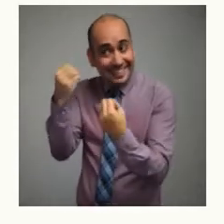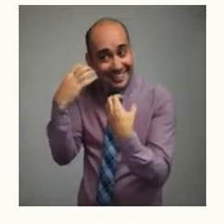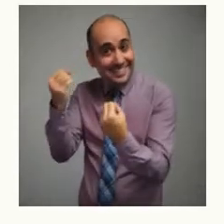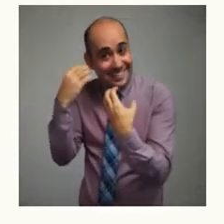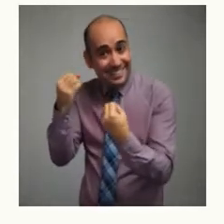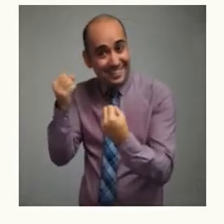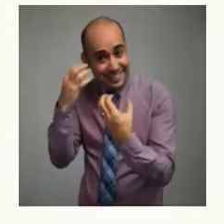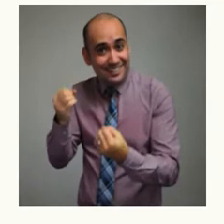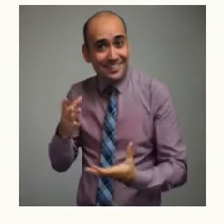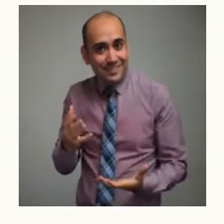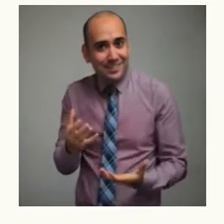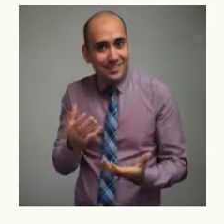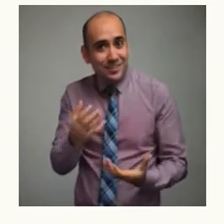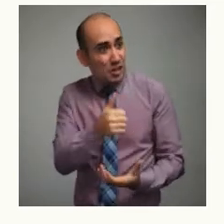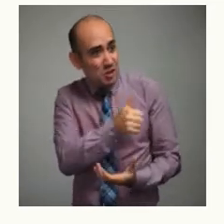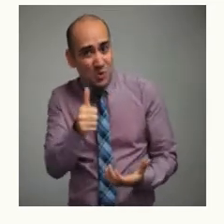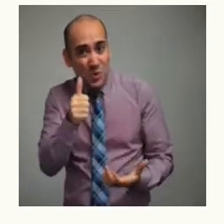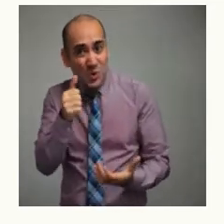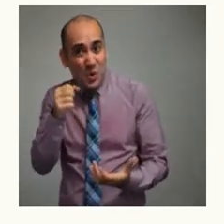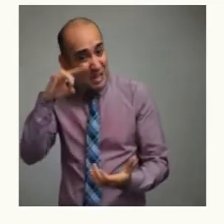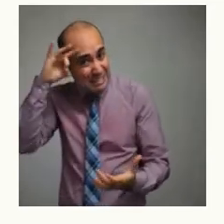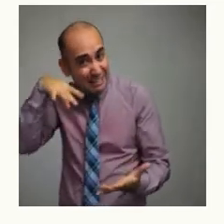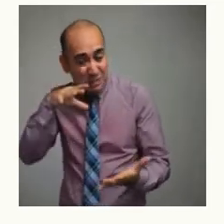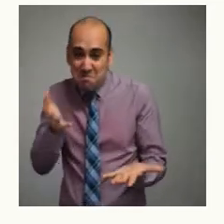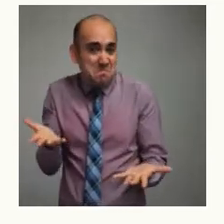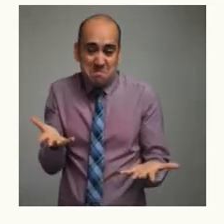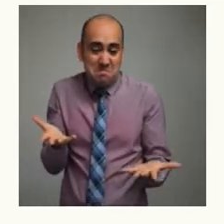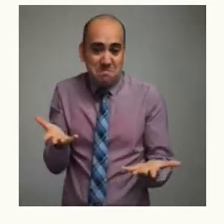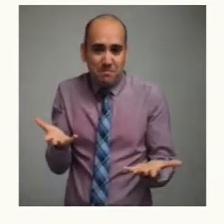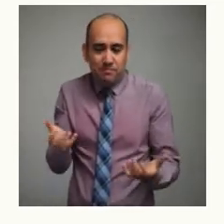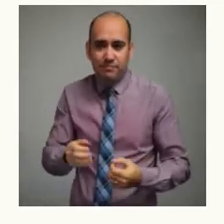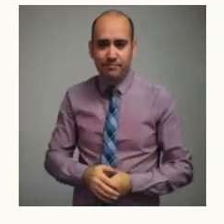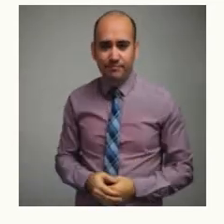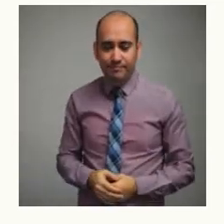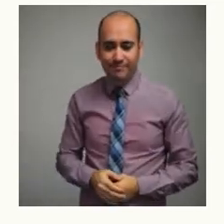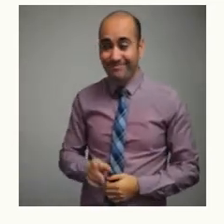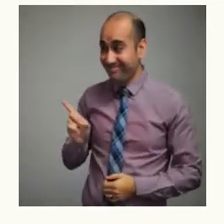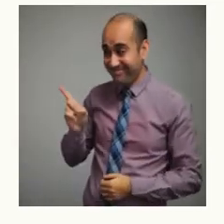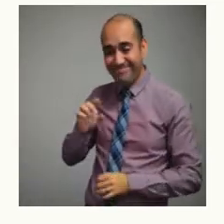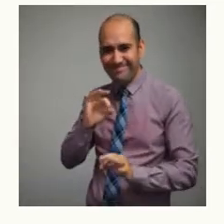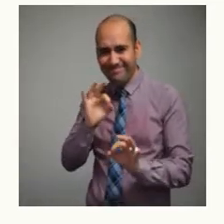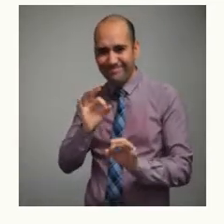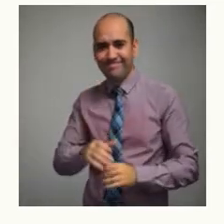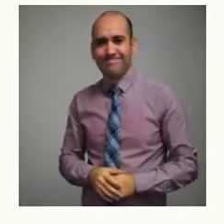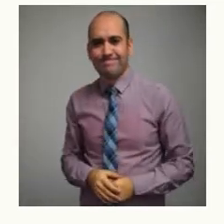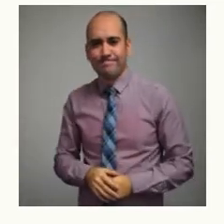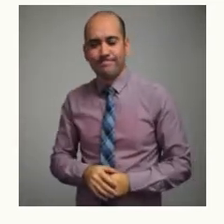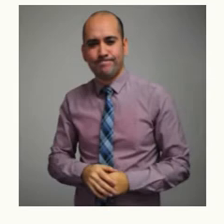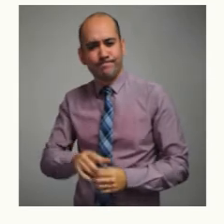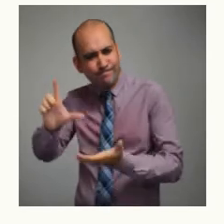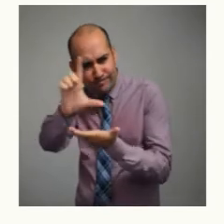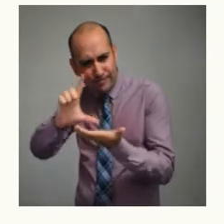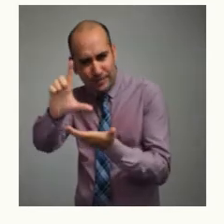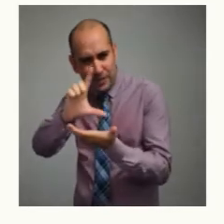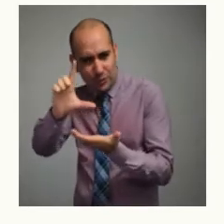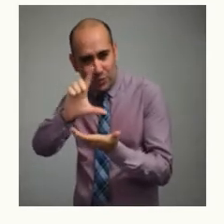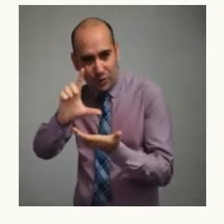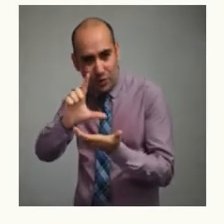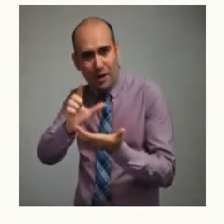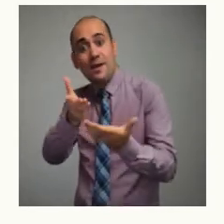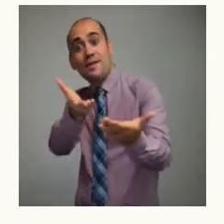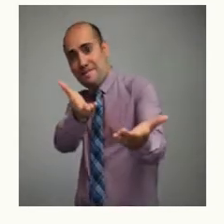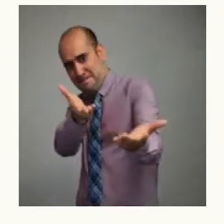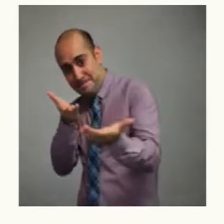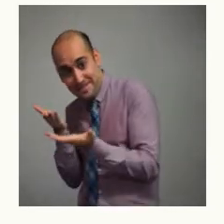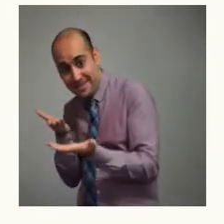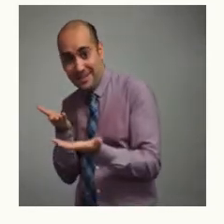no todos tenemos el mismo conocimiento. Así que yo los animo a que se acerquen al Liceo Francisco Tello, una oportunidad que no se le